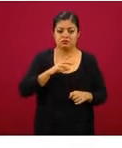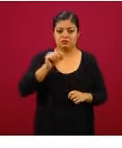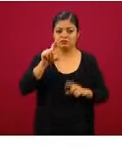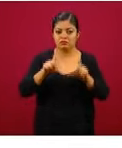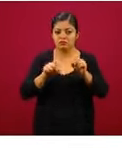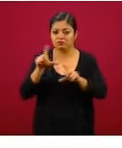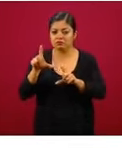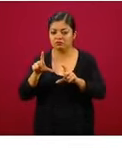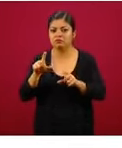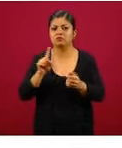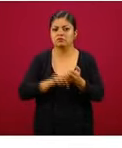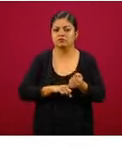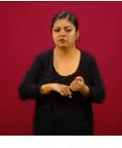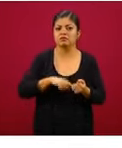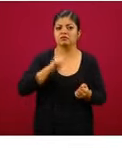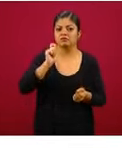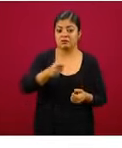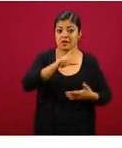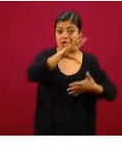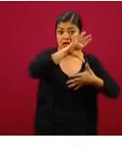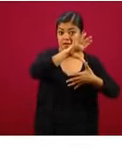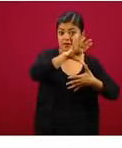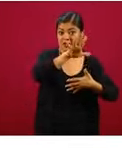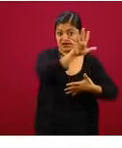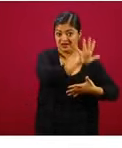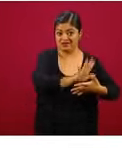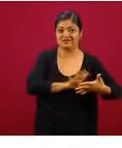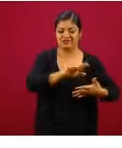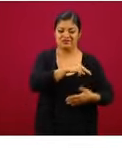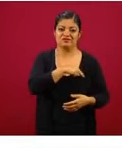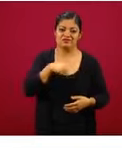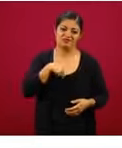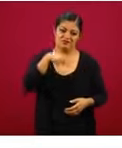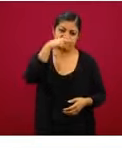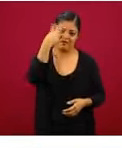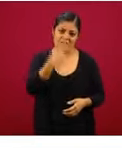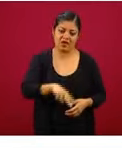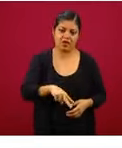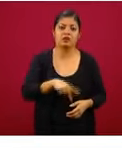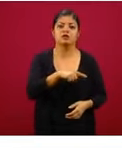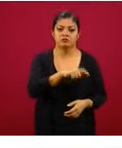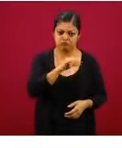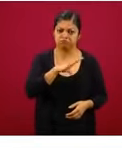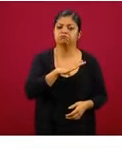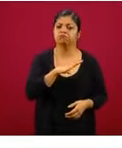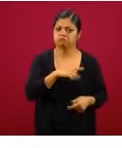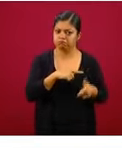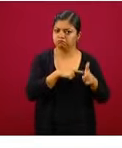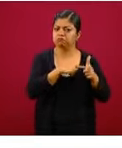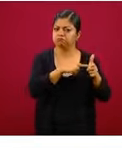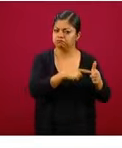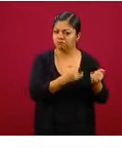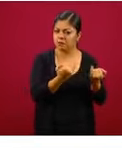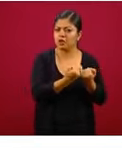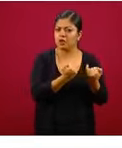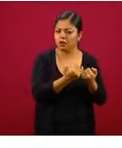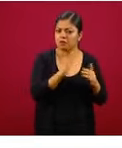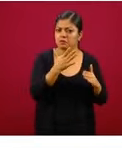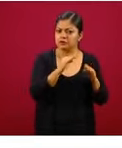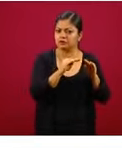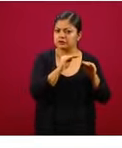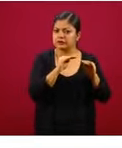casos en la región de las Américas, donde estamos obviamente nosotros, se ha mantenido también en una proporción que ha